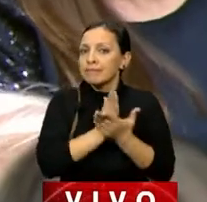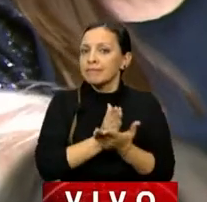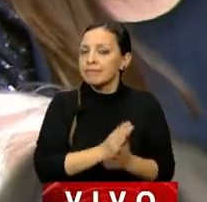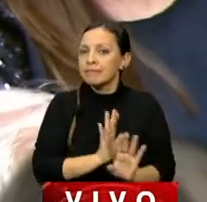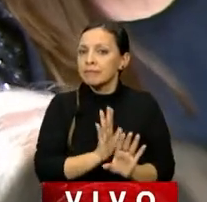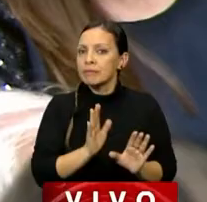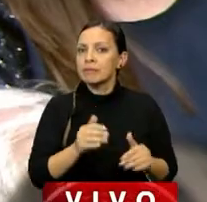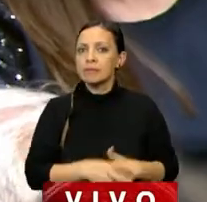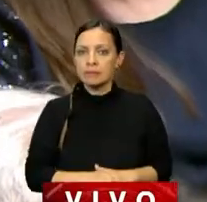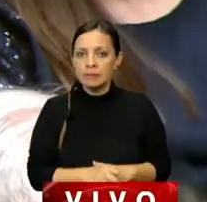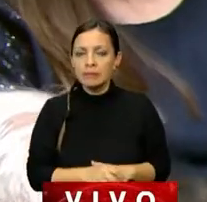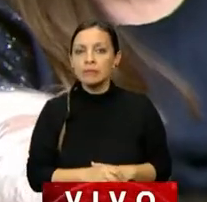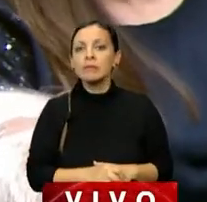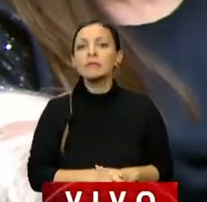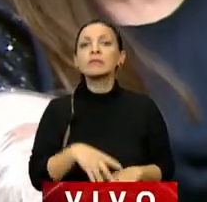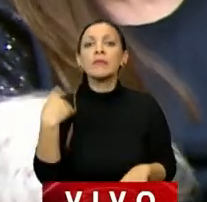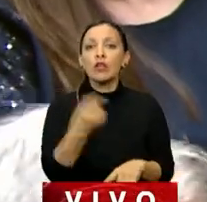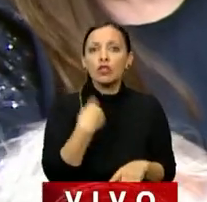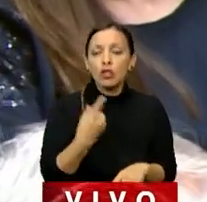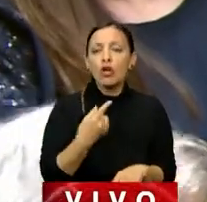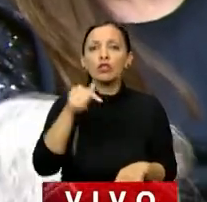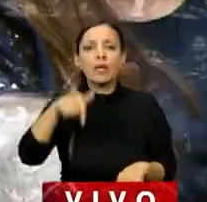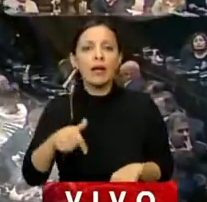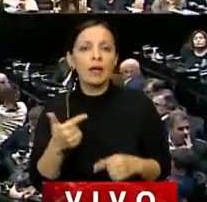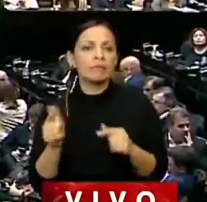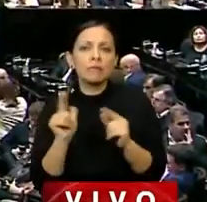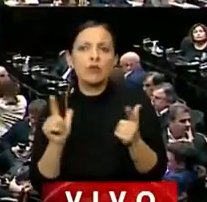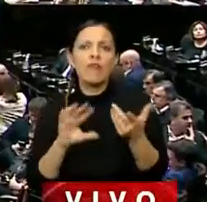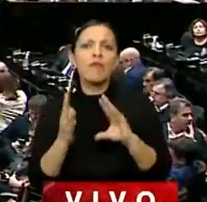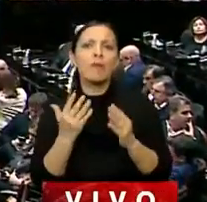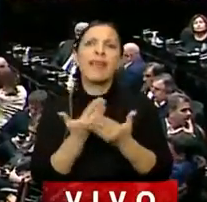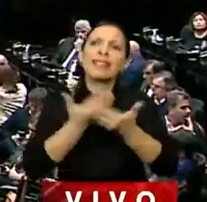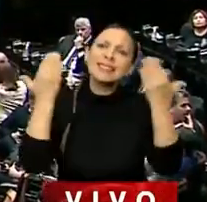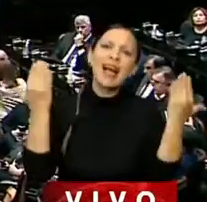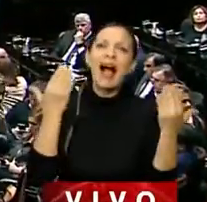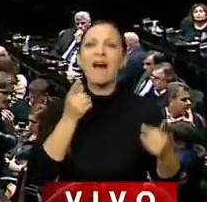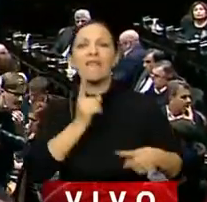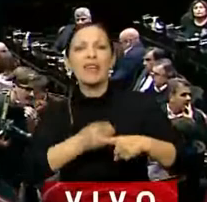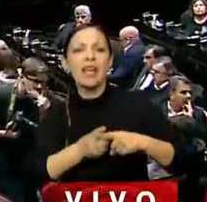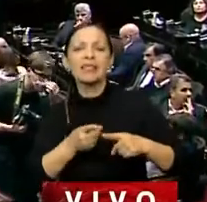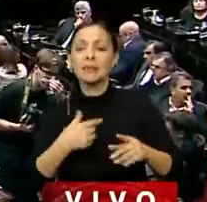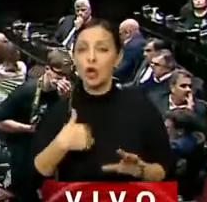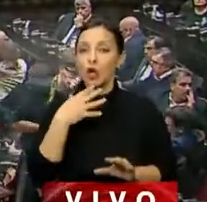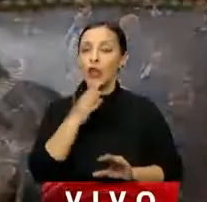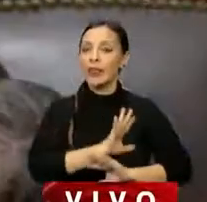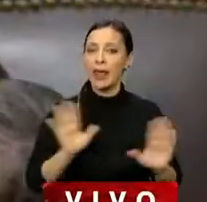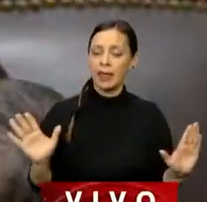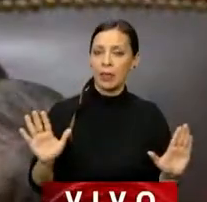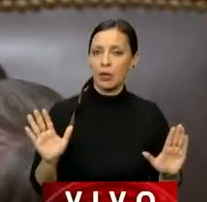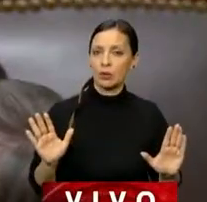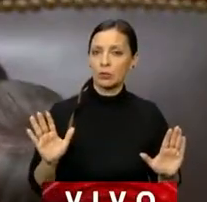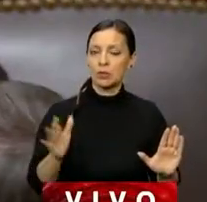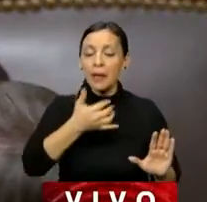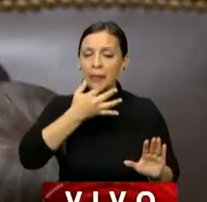altura. Concuerdo que acá no hay nada que celebrar, no entiendo el clima de fiesta y de algarabía.